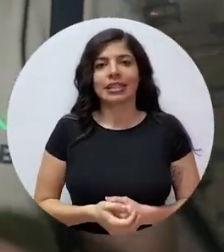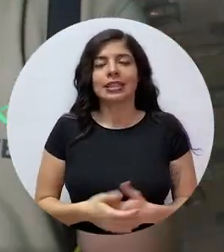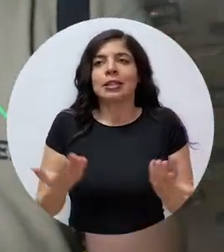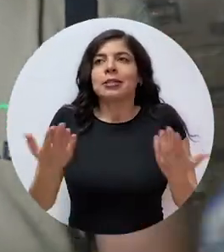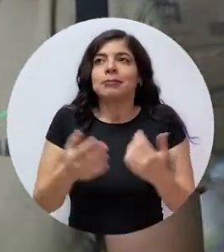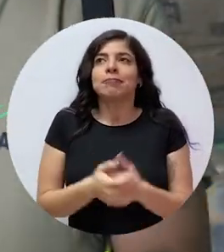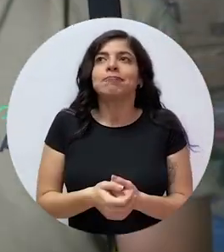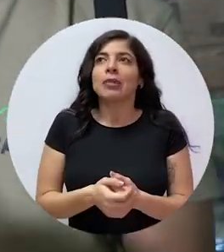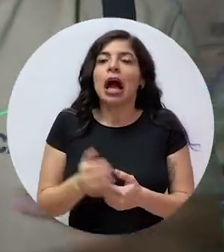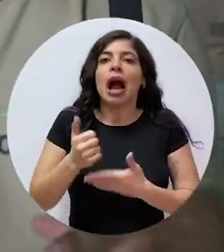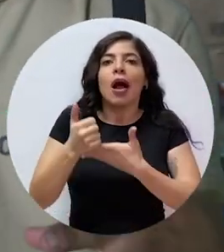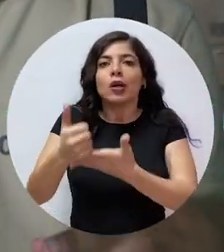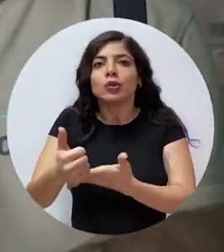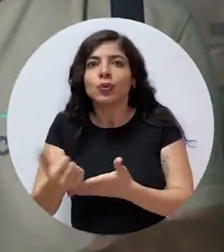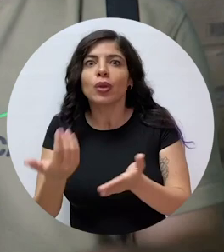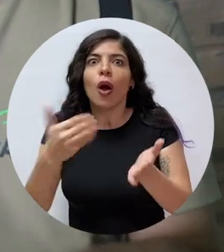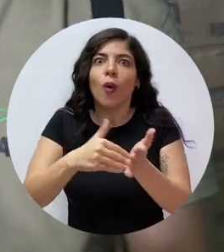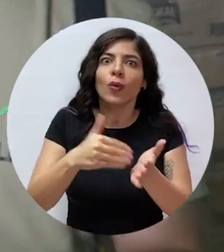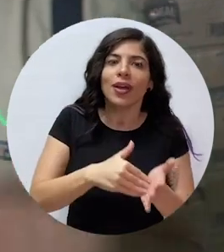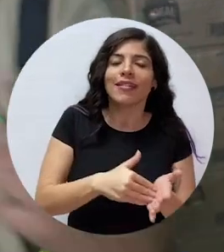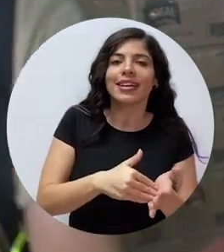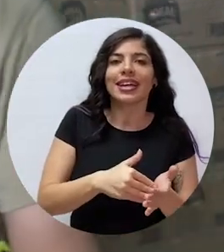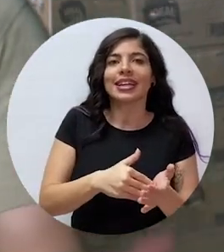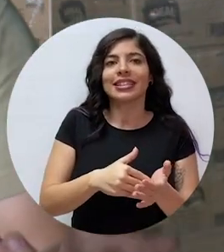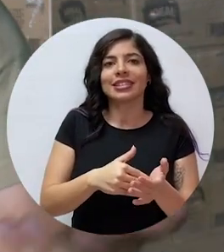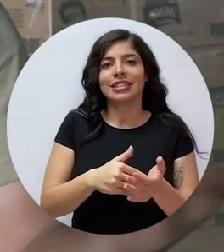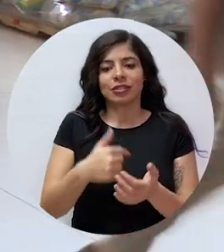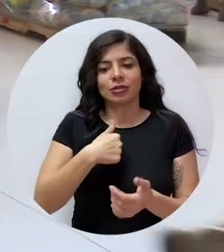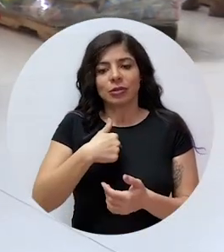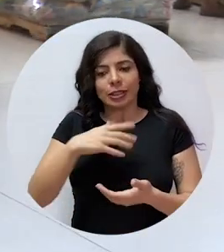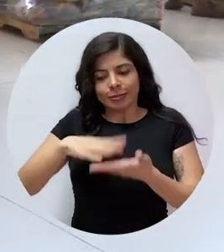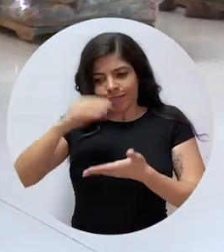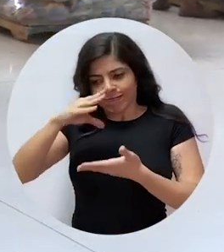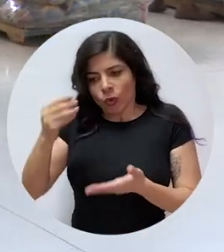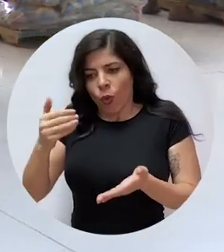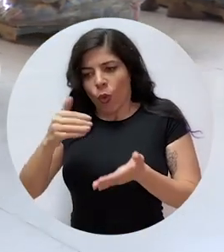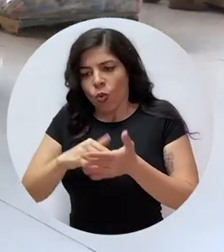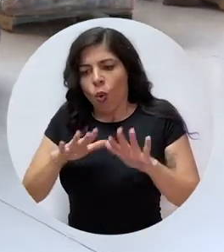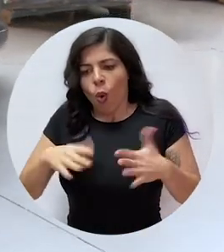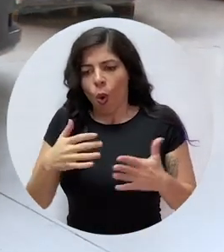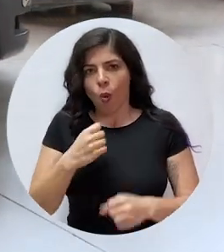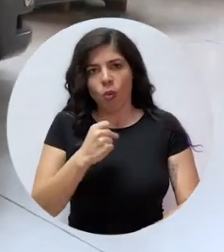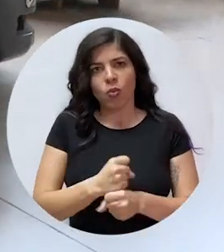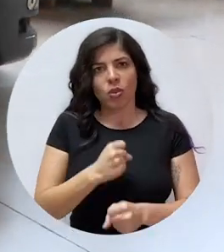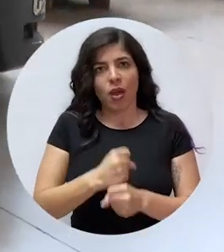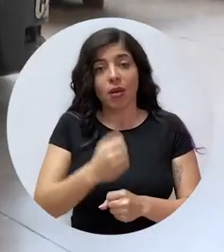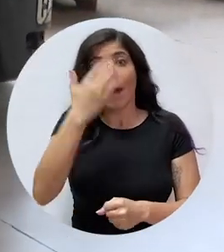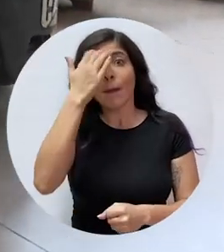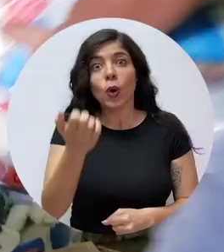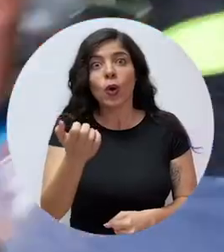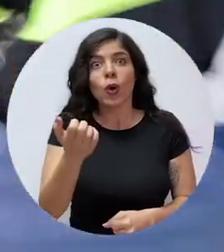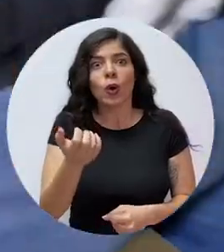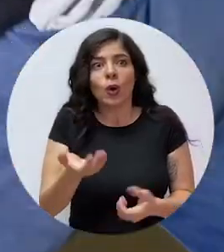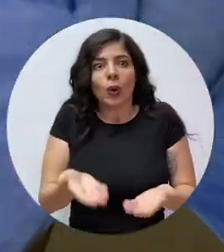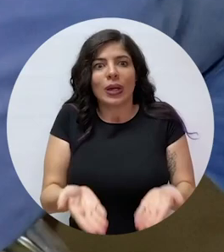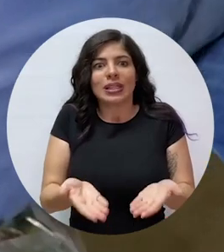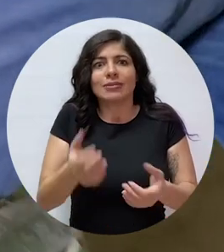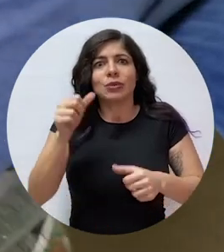es, digamos, ayudar otra vez a formarnos otra vez a un trabajo, ¿verdad?